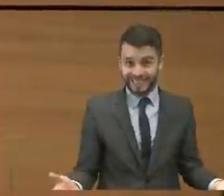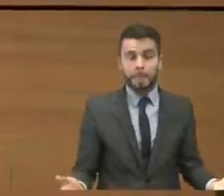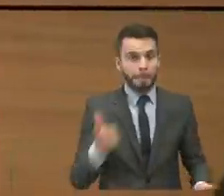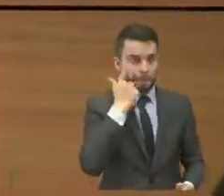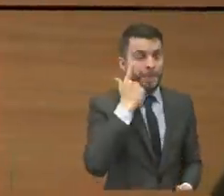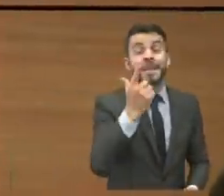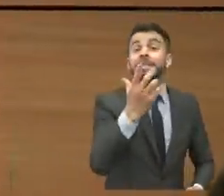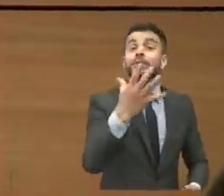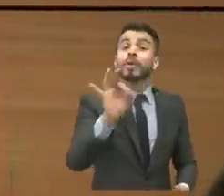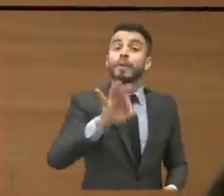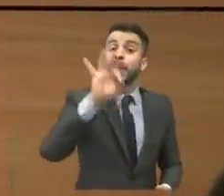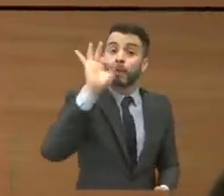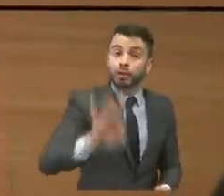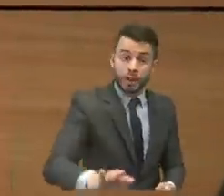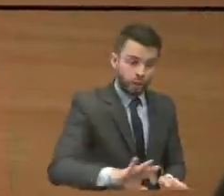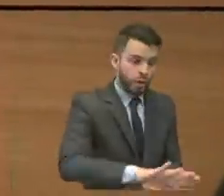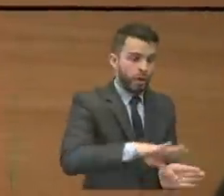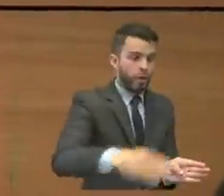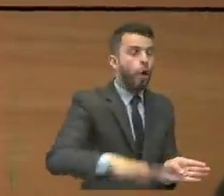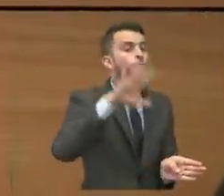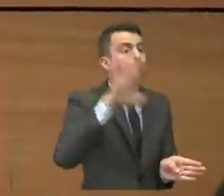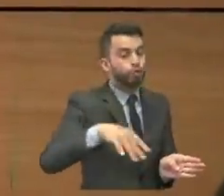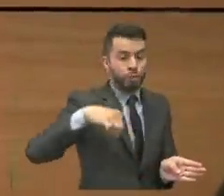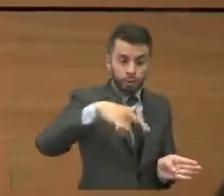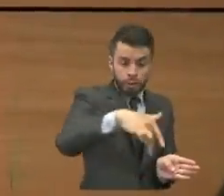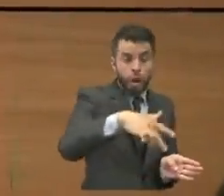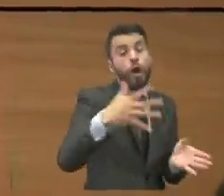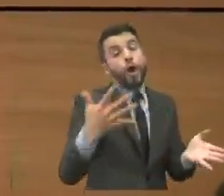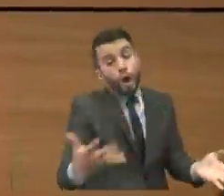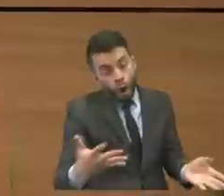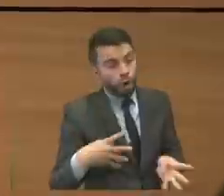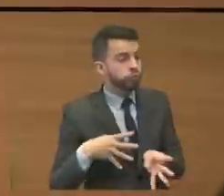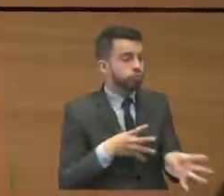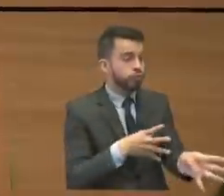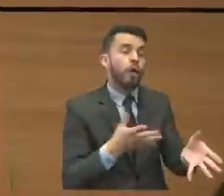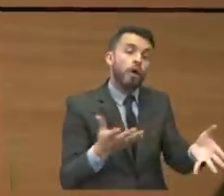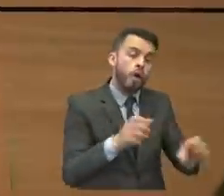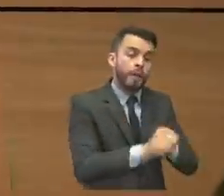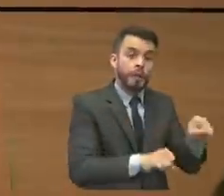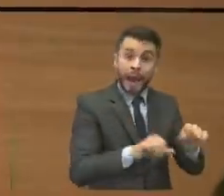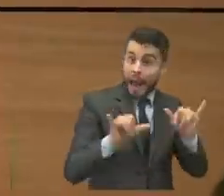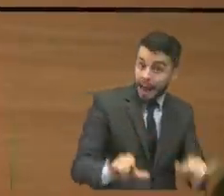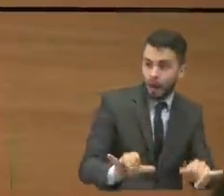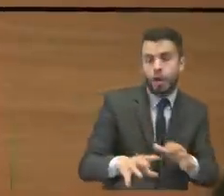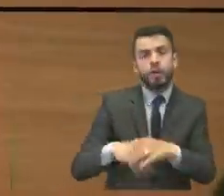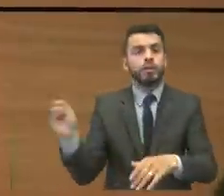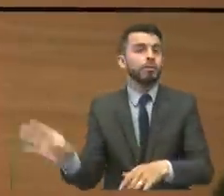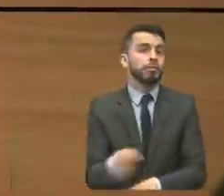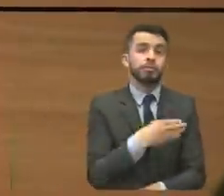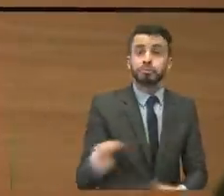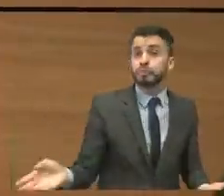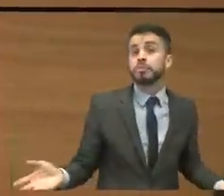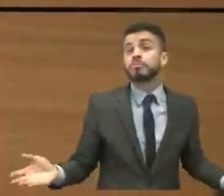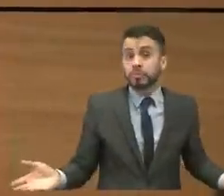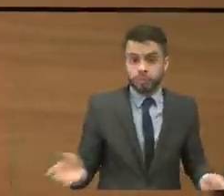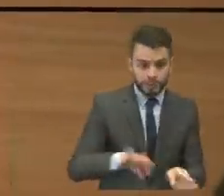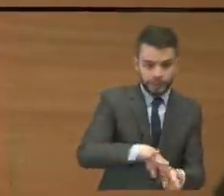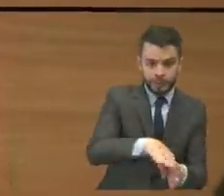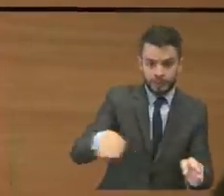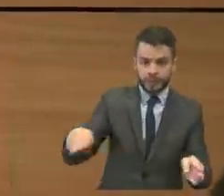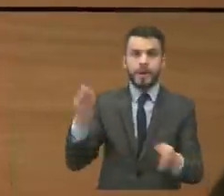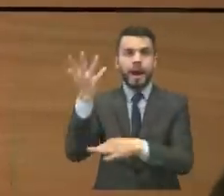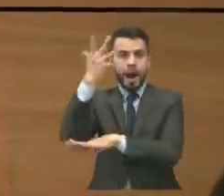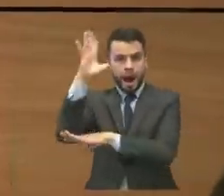corredor está para peatones, o bien para pasar o bien para estar. Es decir, andenes de calidad,